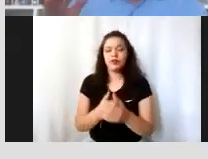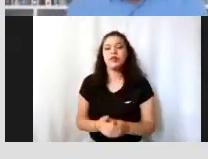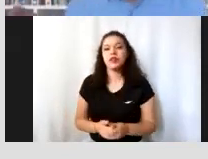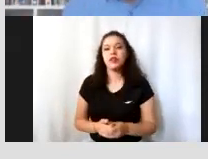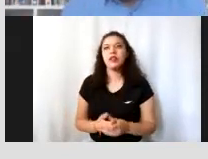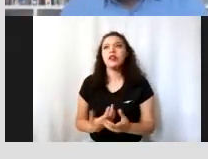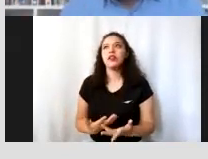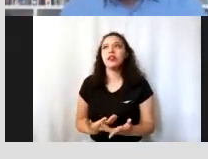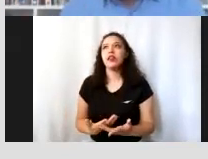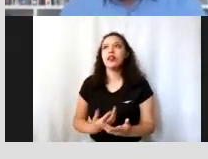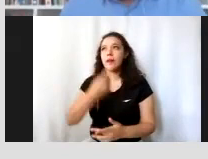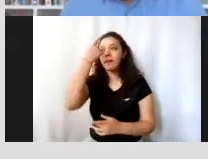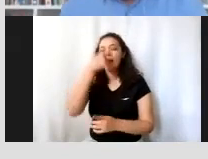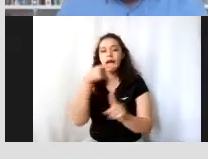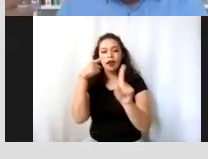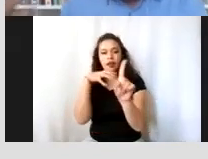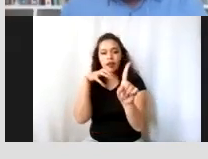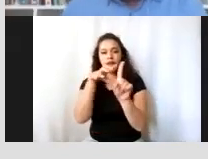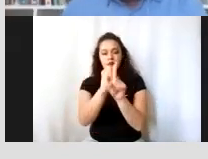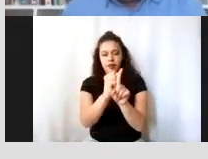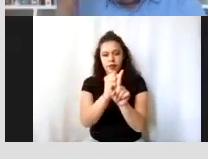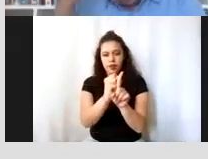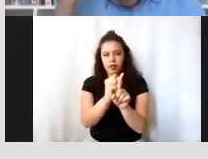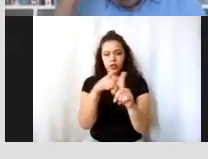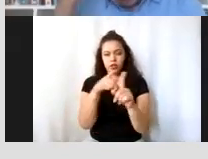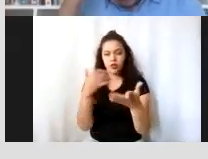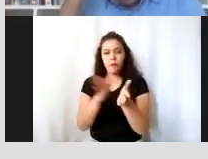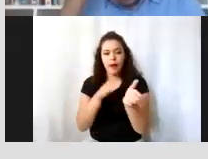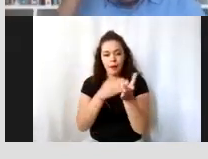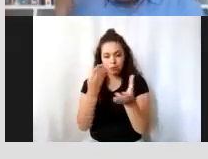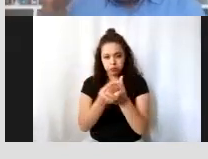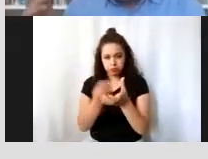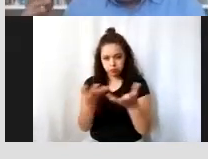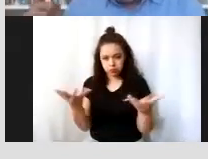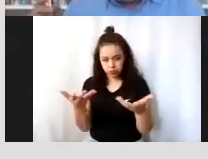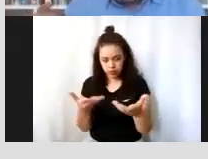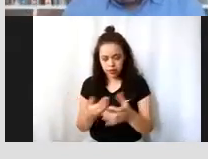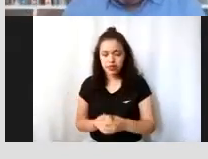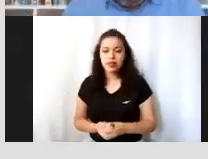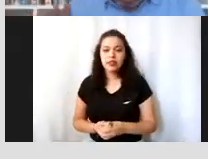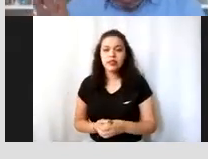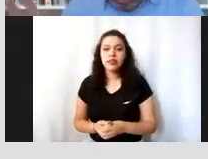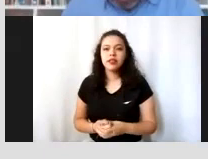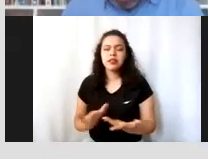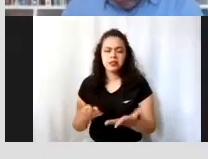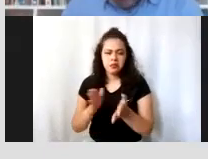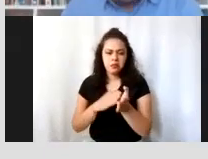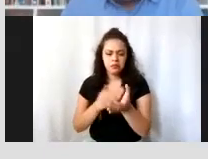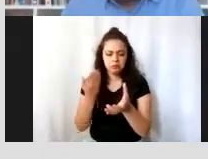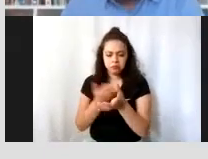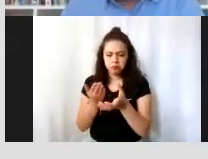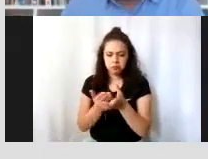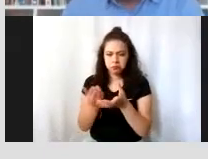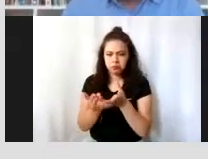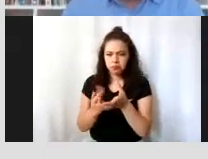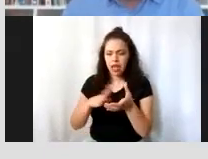para cumplir tu objeto asistencial, generas un expediente y este expediente, digamos, lo tienes durante